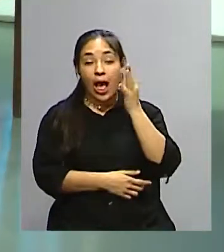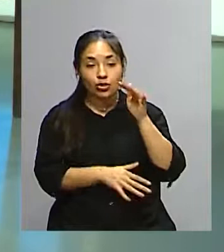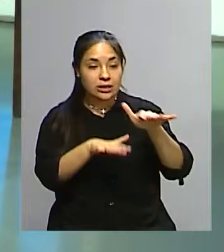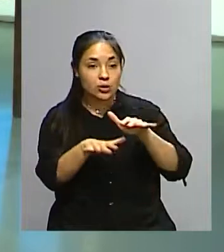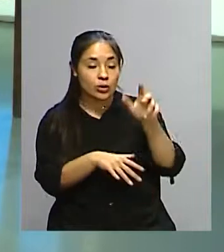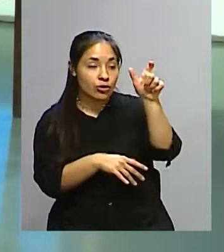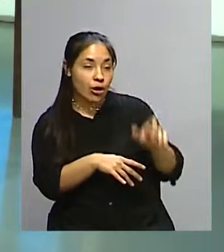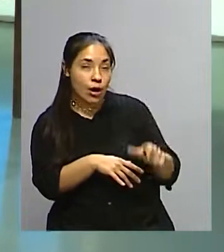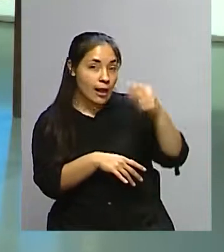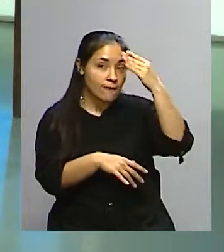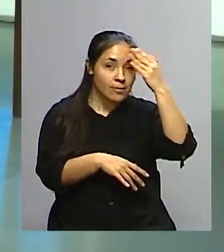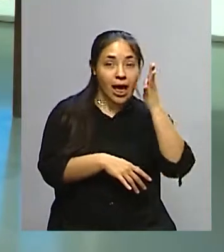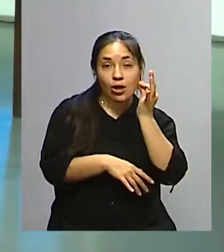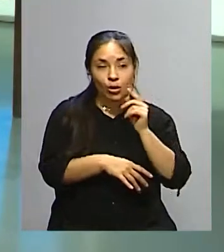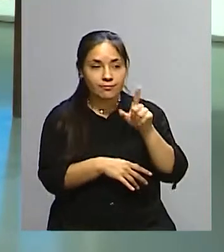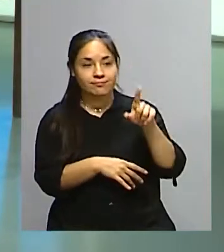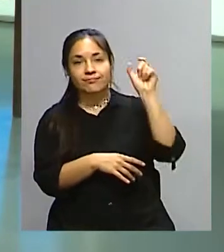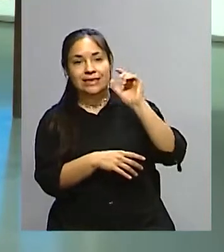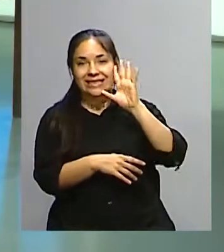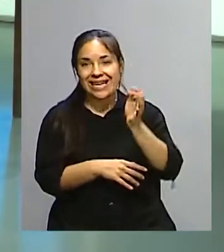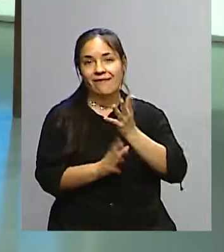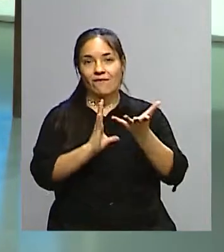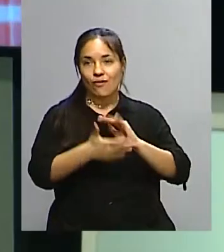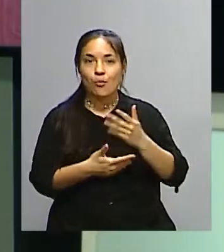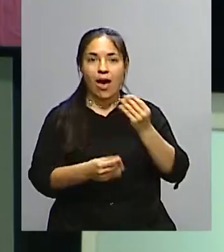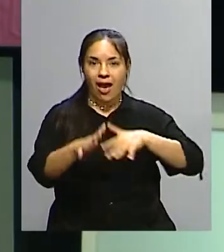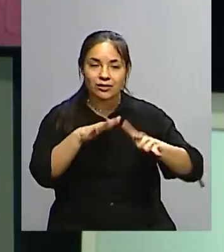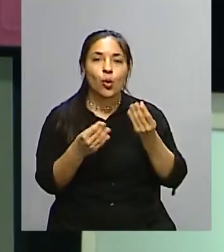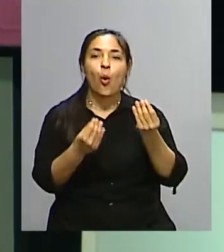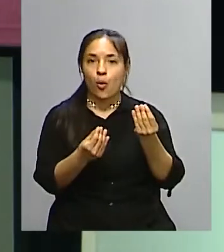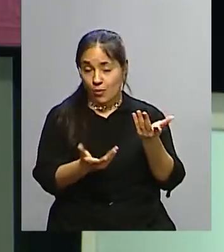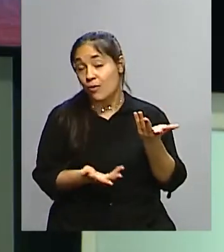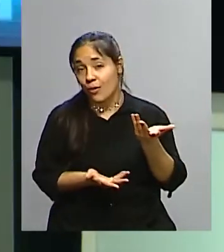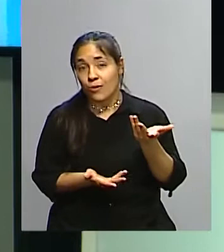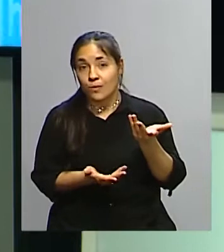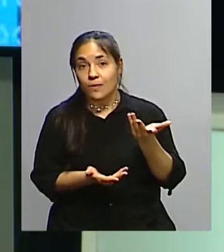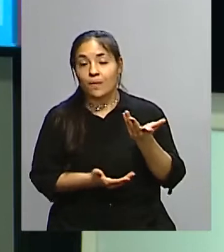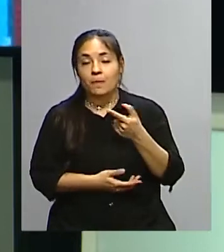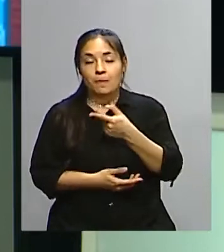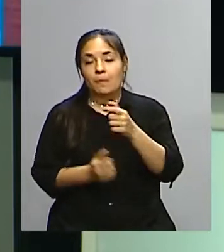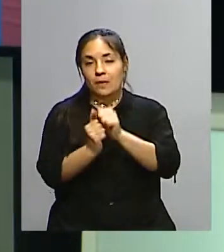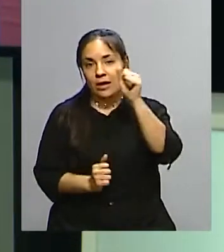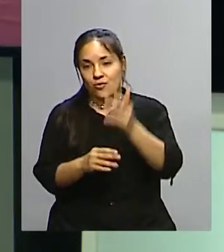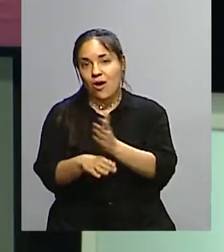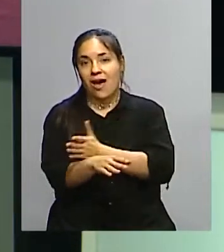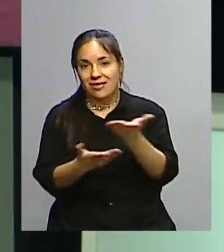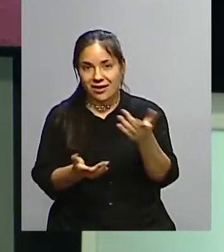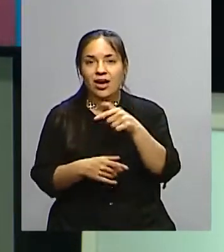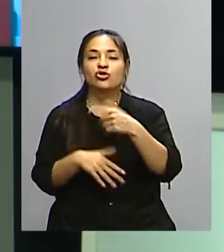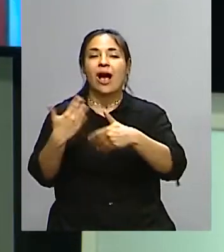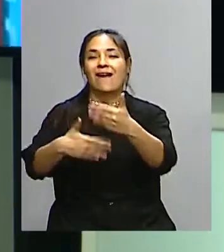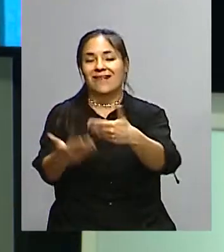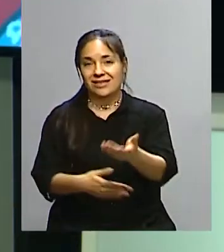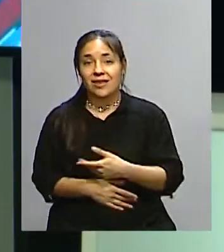tenga los cuidados que requiere. ¿Sí? Es un avance sumamente importante, digo, teniendo en cuenta que además surge a partir de